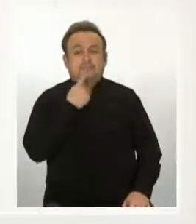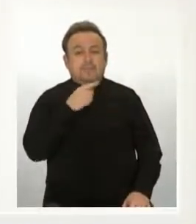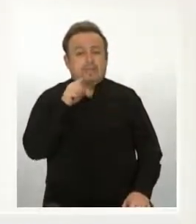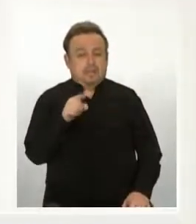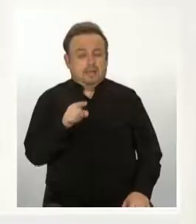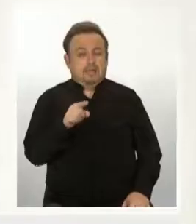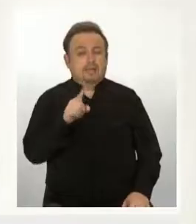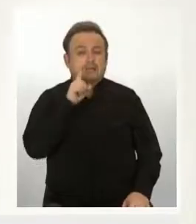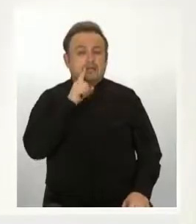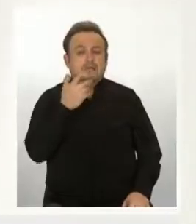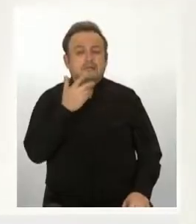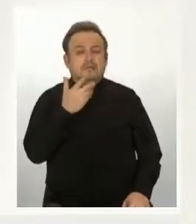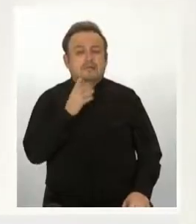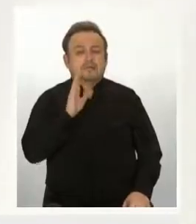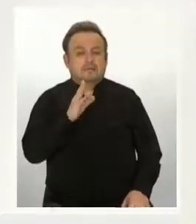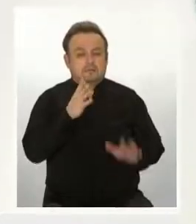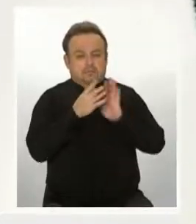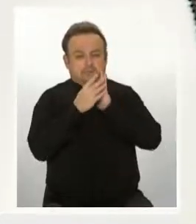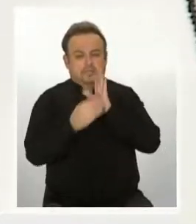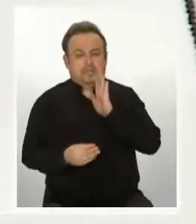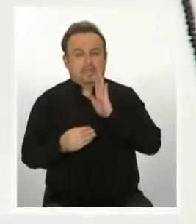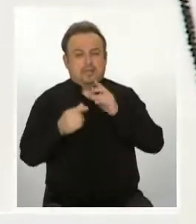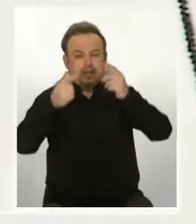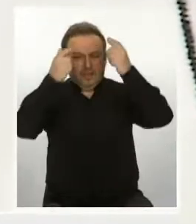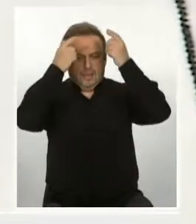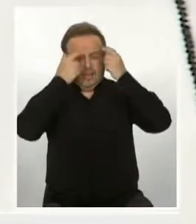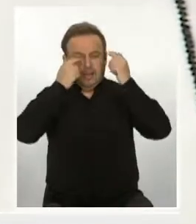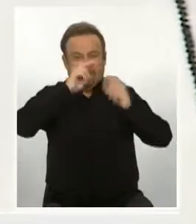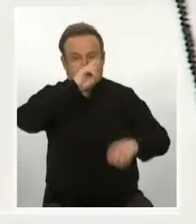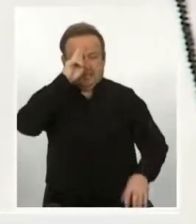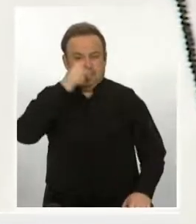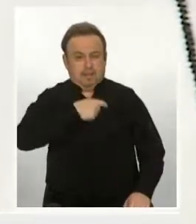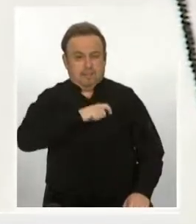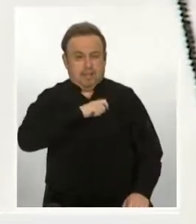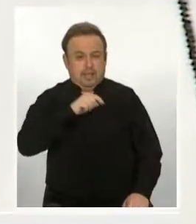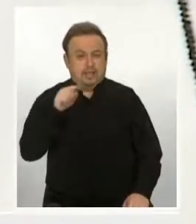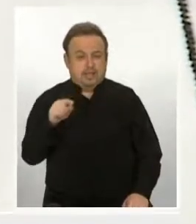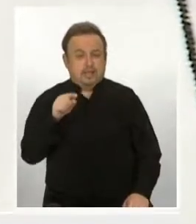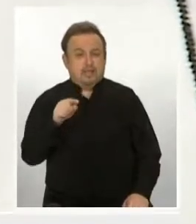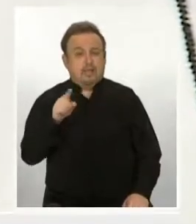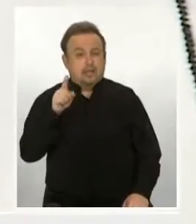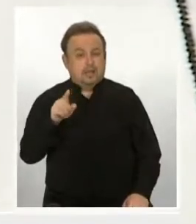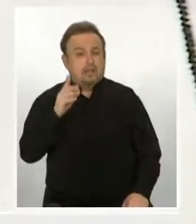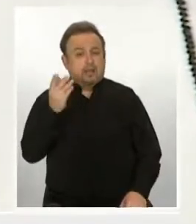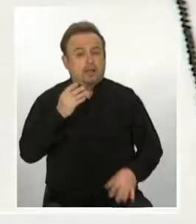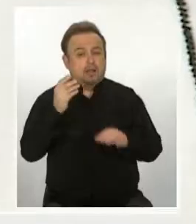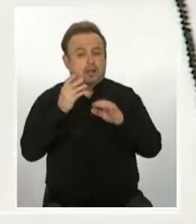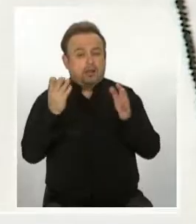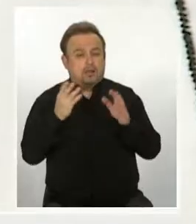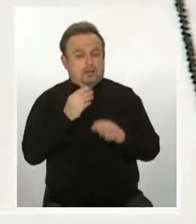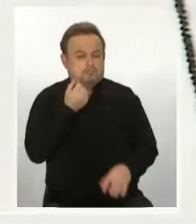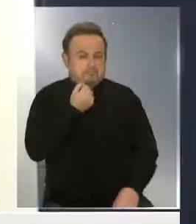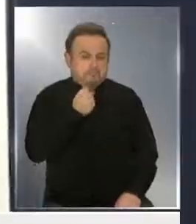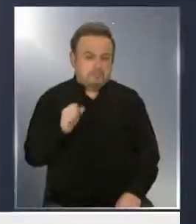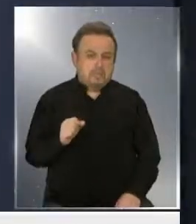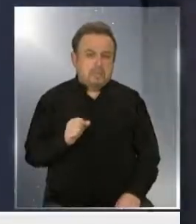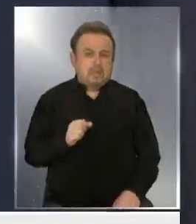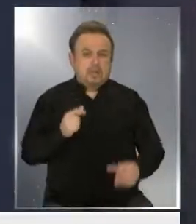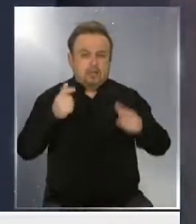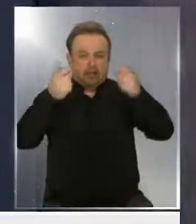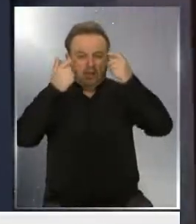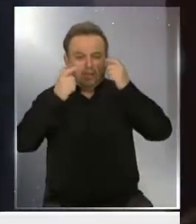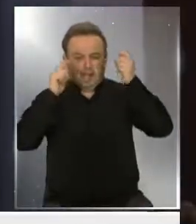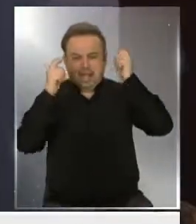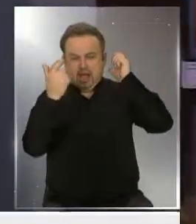ella tenía como una réplica de la corona del rey de España. Y ella, en forma de rebeldía, se la puso al